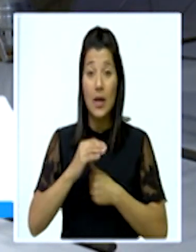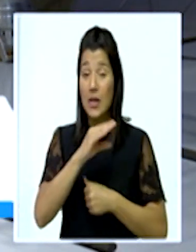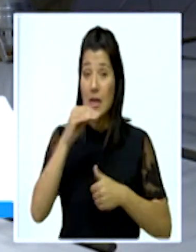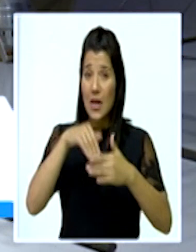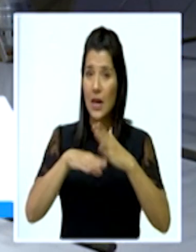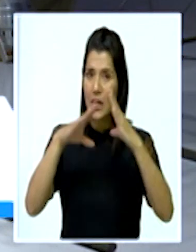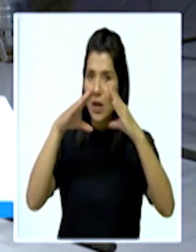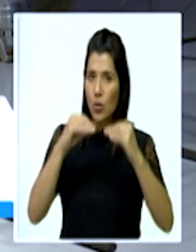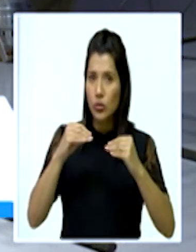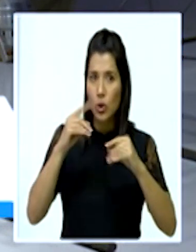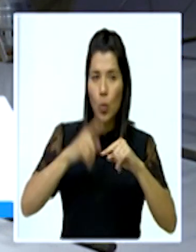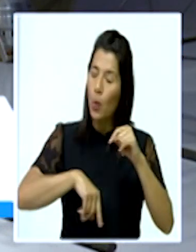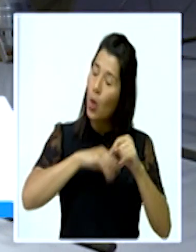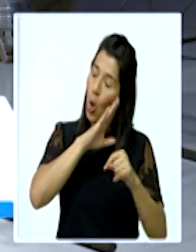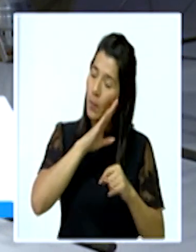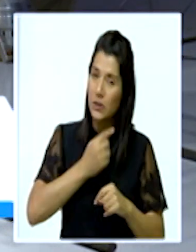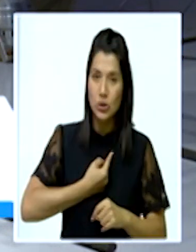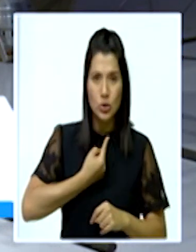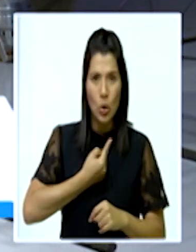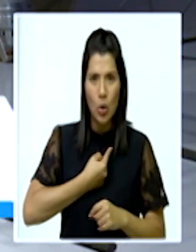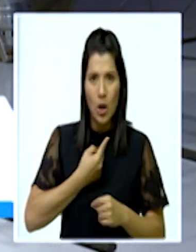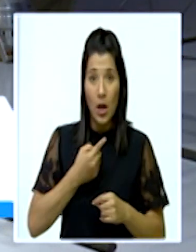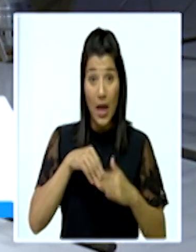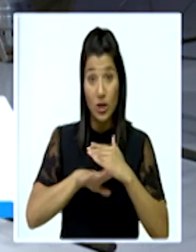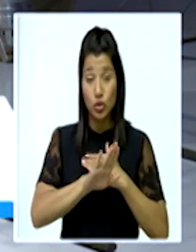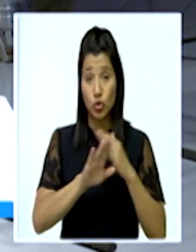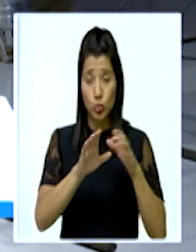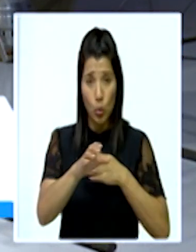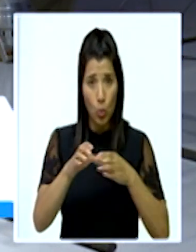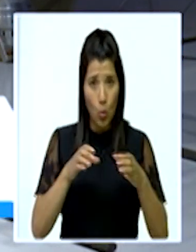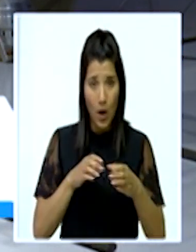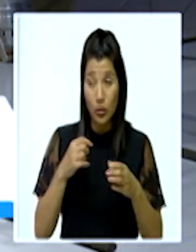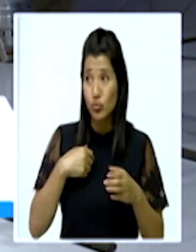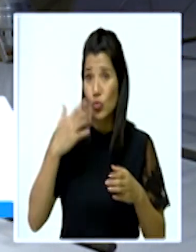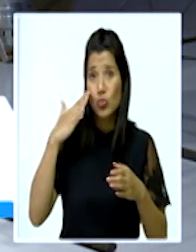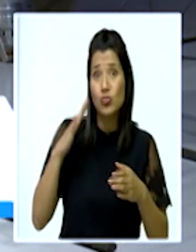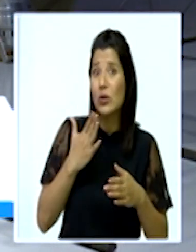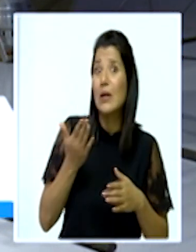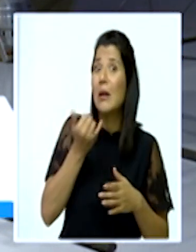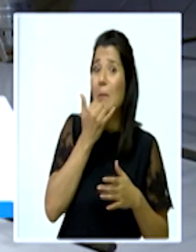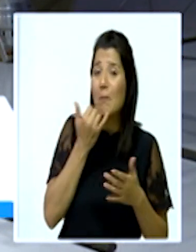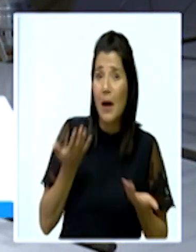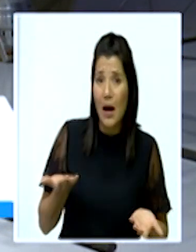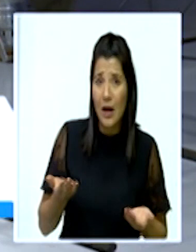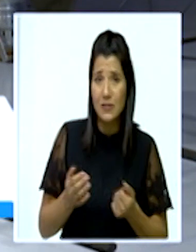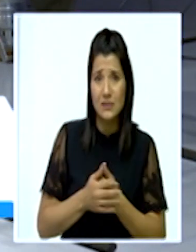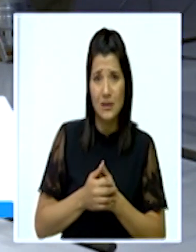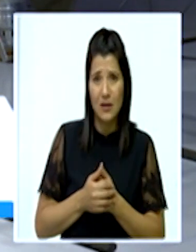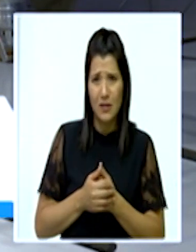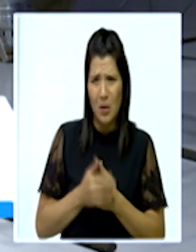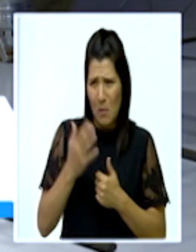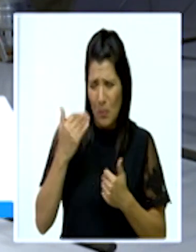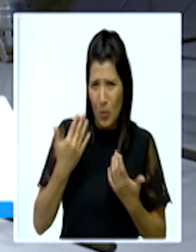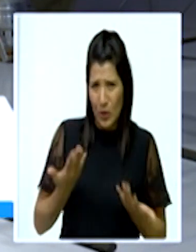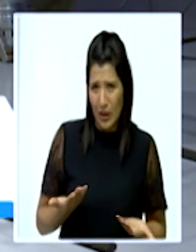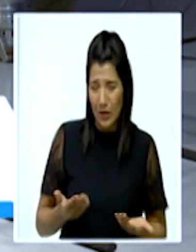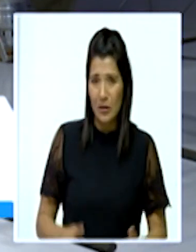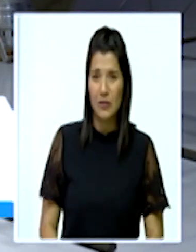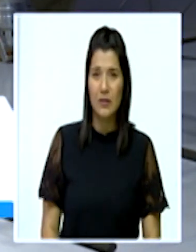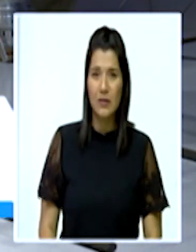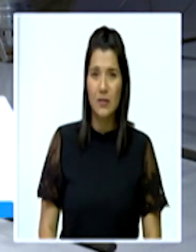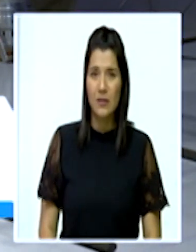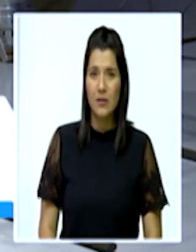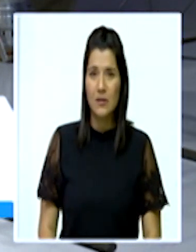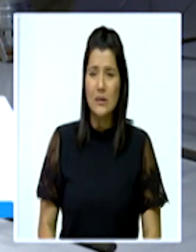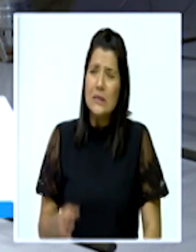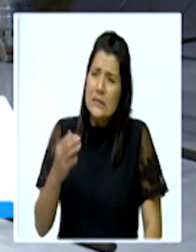noche no puedo dormir sola en su cuarto. Yo no sé qué es lo que está pasando y a qué se debe todo eso. Si me